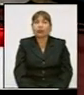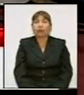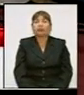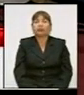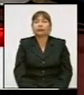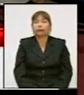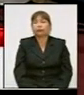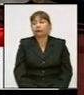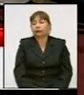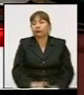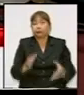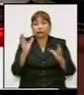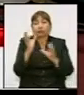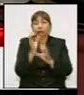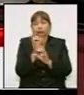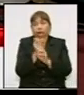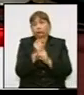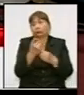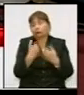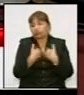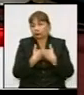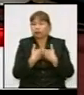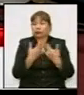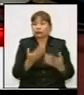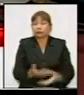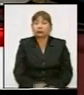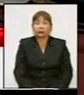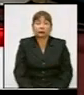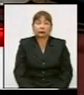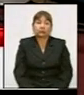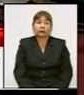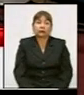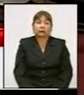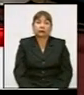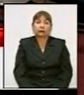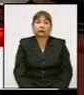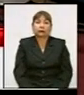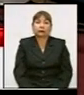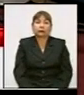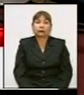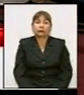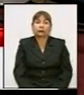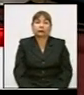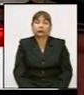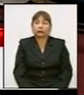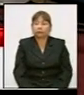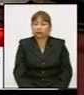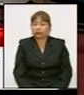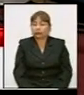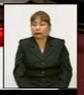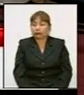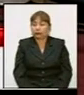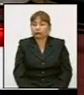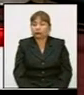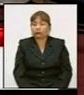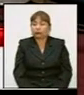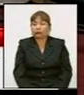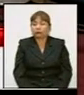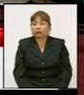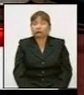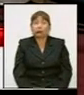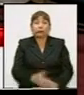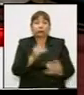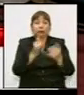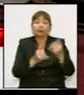Eso es lo que en resumen tenía. La siguiente, por favor. Finalmente, como gráficamente puedo demostrar